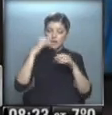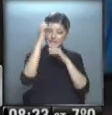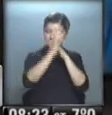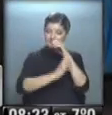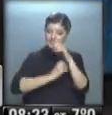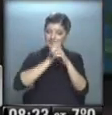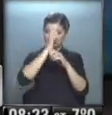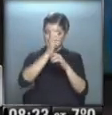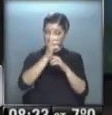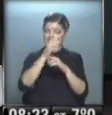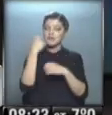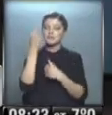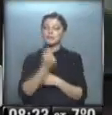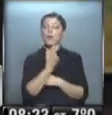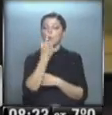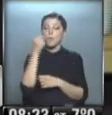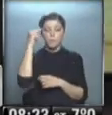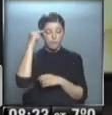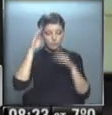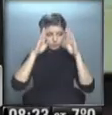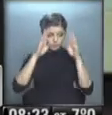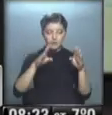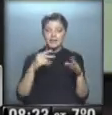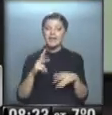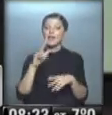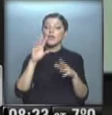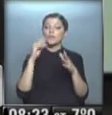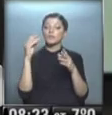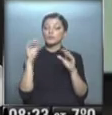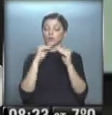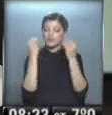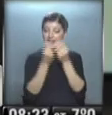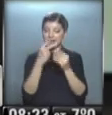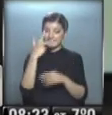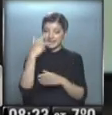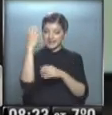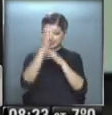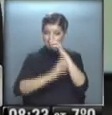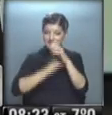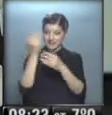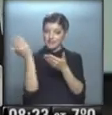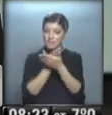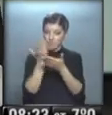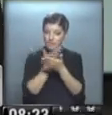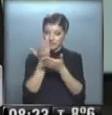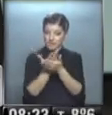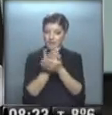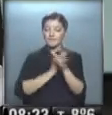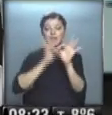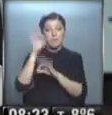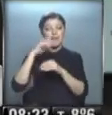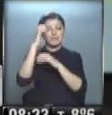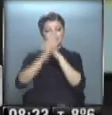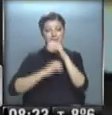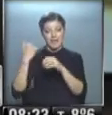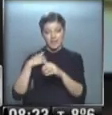con un objeto social de construir 3 satélites, de construir el plan satelital argentino y